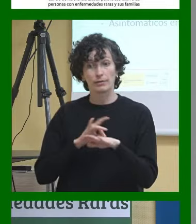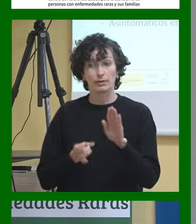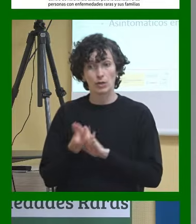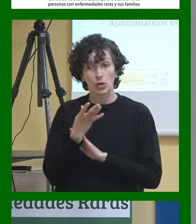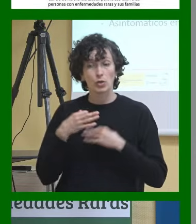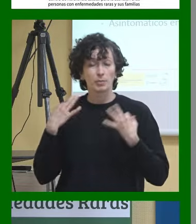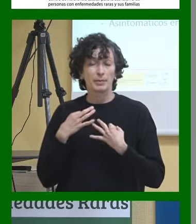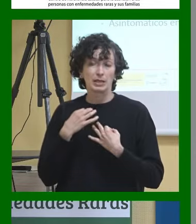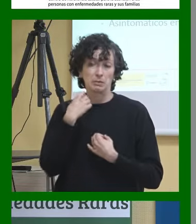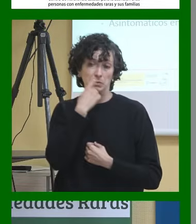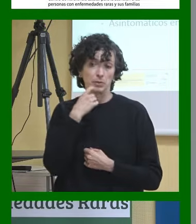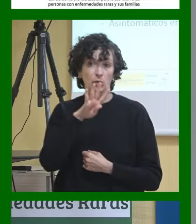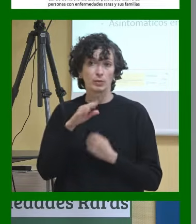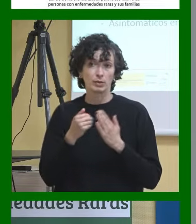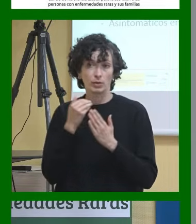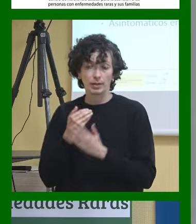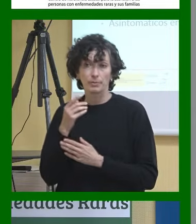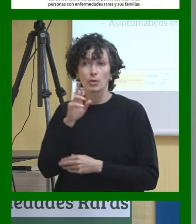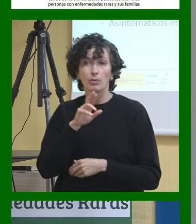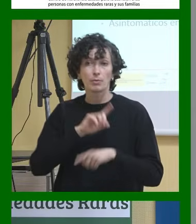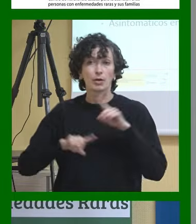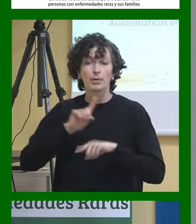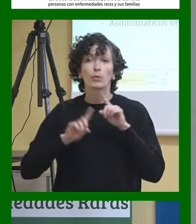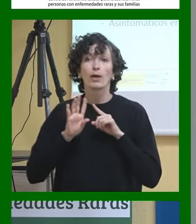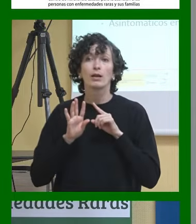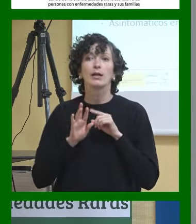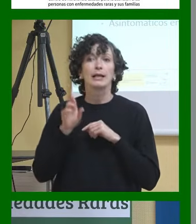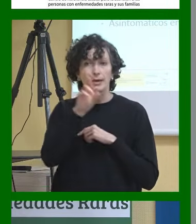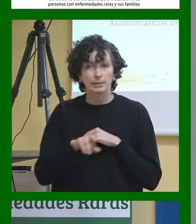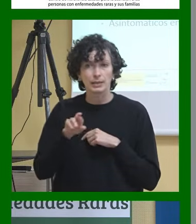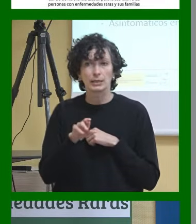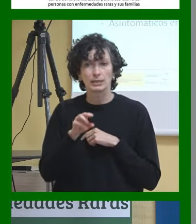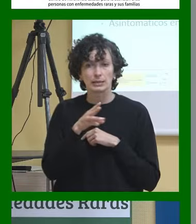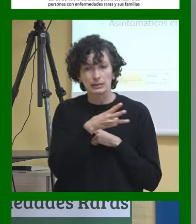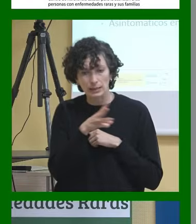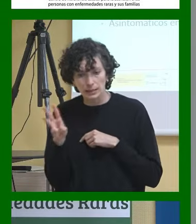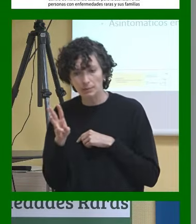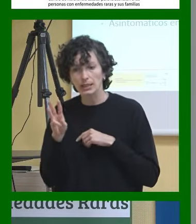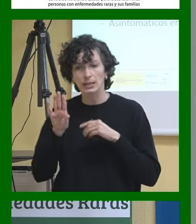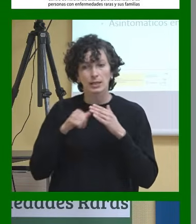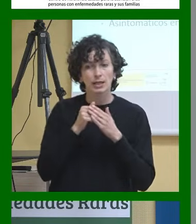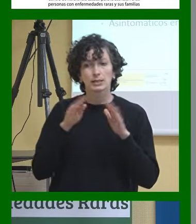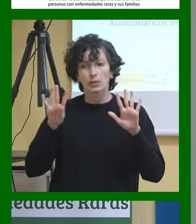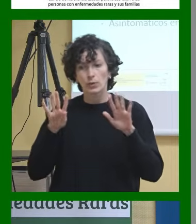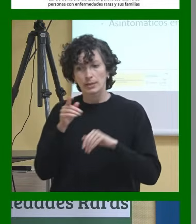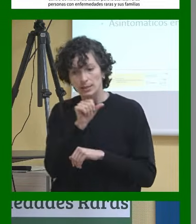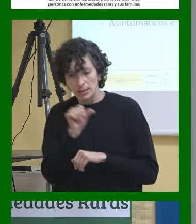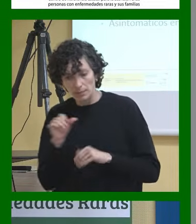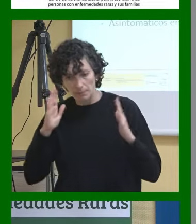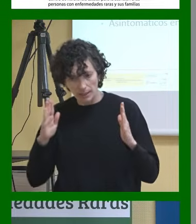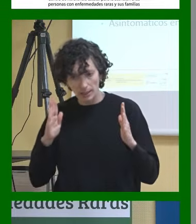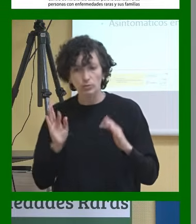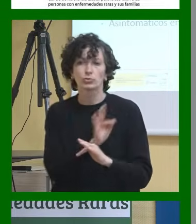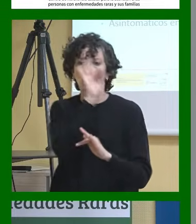4 días, pero el problema aquí es que se repiten de forma cíclica. Cada 3 o 9 semanas son niños que están malitos todo el día, ¿no?